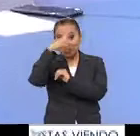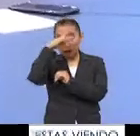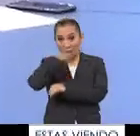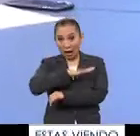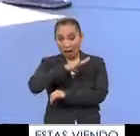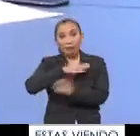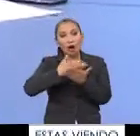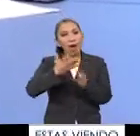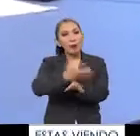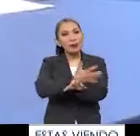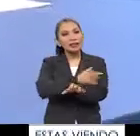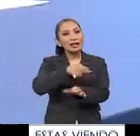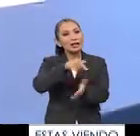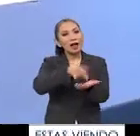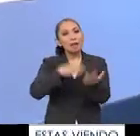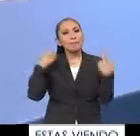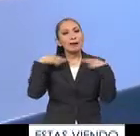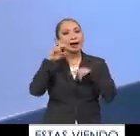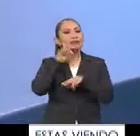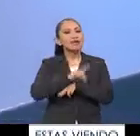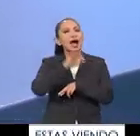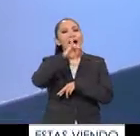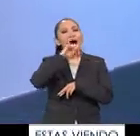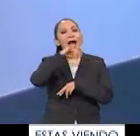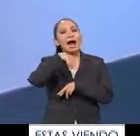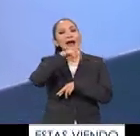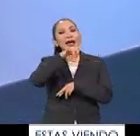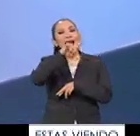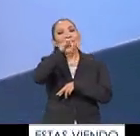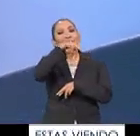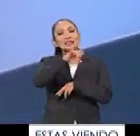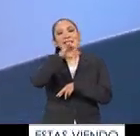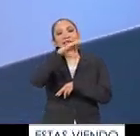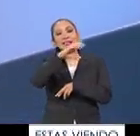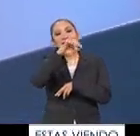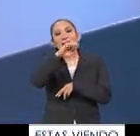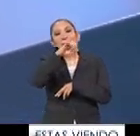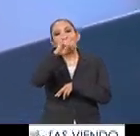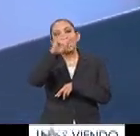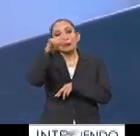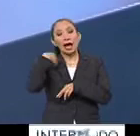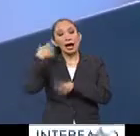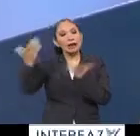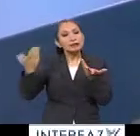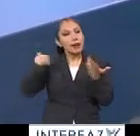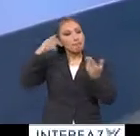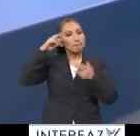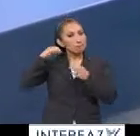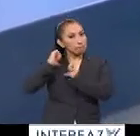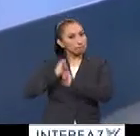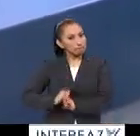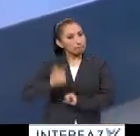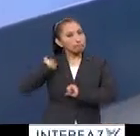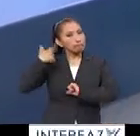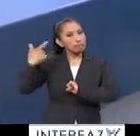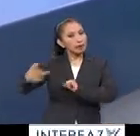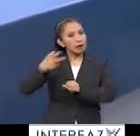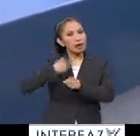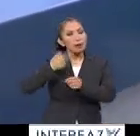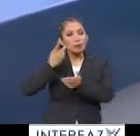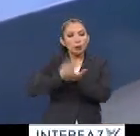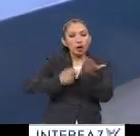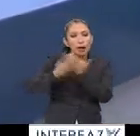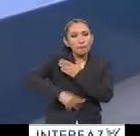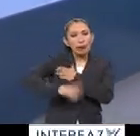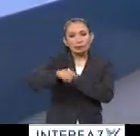Y hoy nos acompaña en el estudio la maestra Jacqueline Cepeda. Ella es coordinadora de la maestría en Políticas Públicas y Género de la Facultad Latinoamericana de